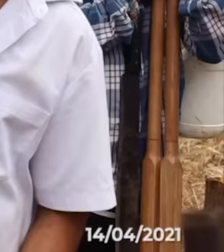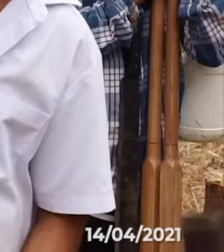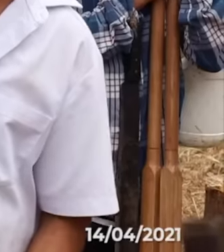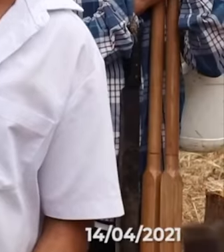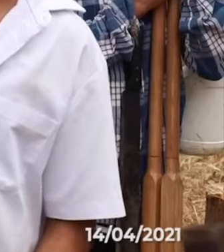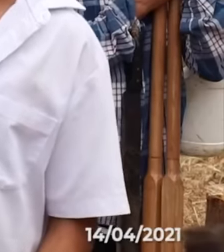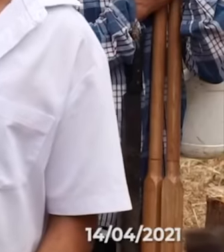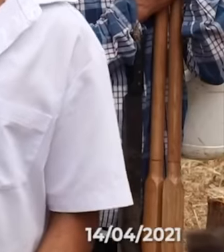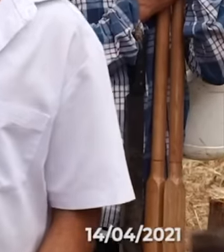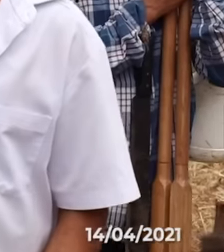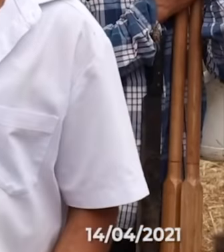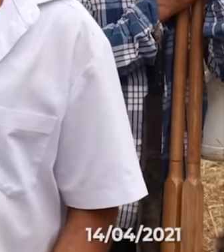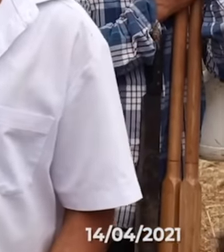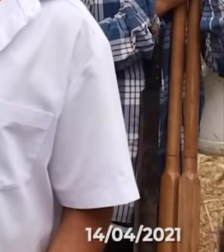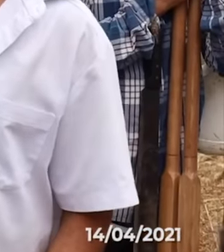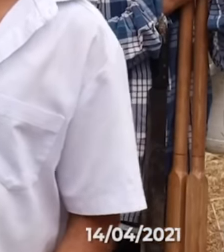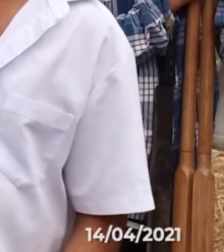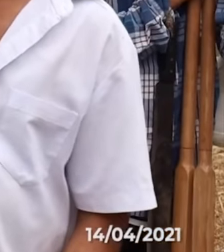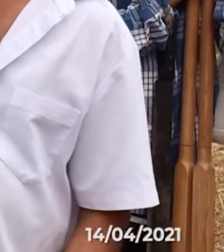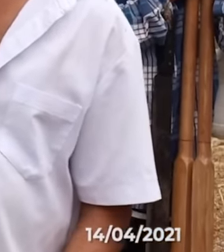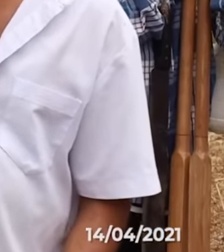agronómica, tecnológica.